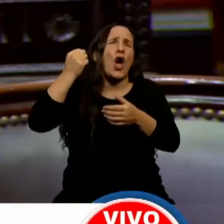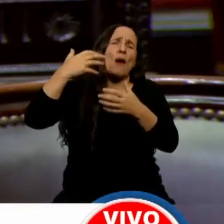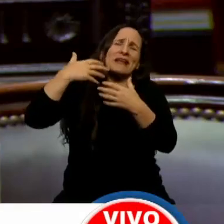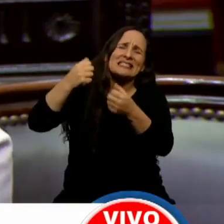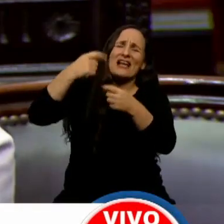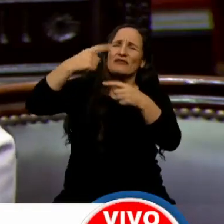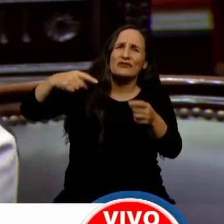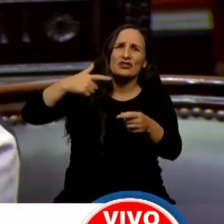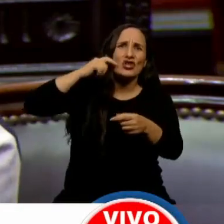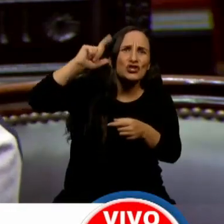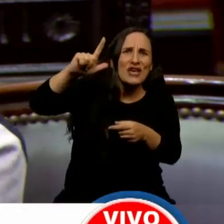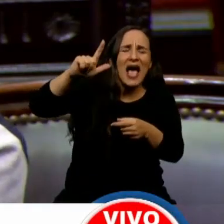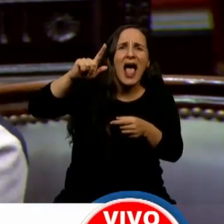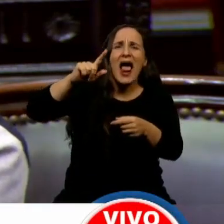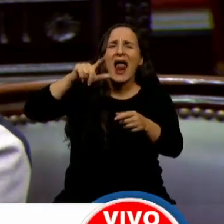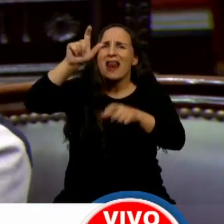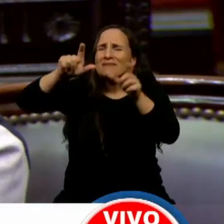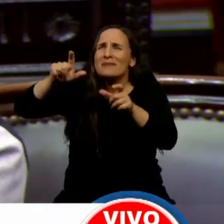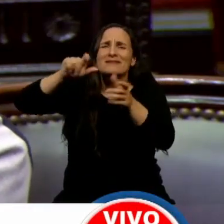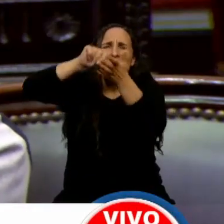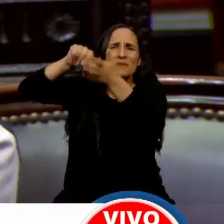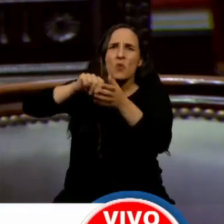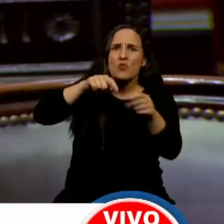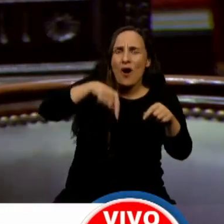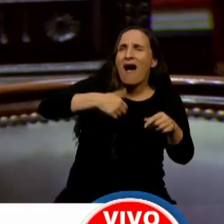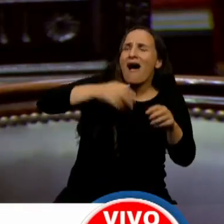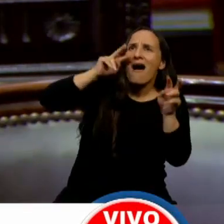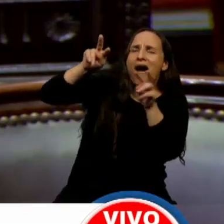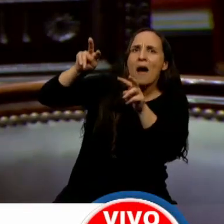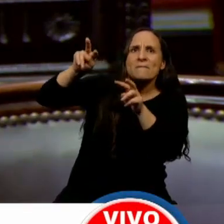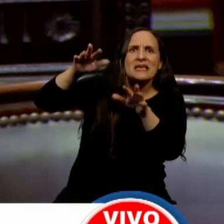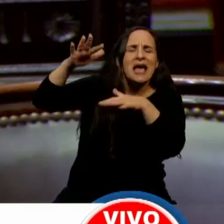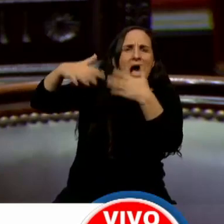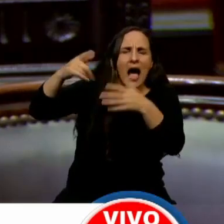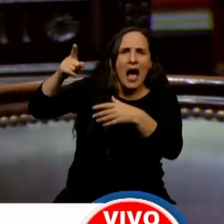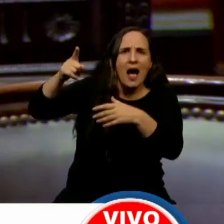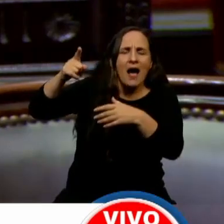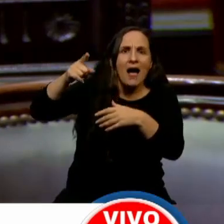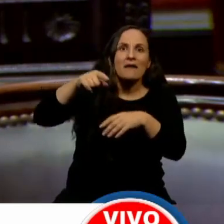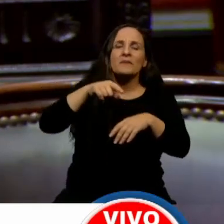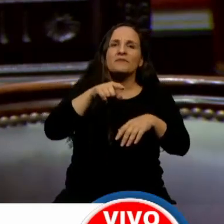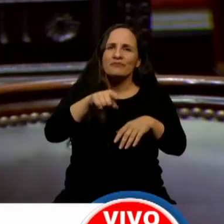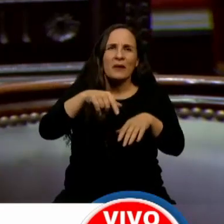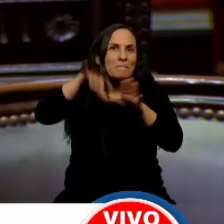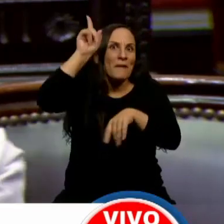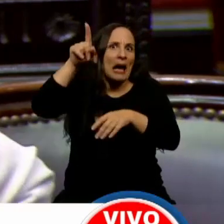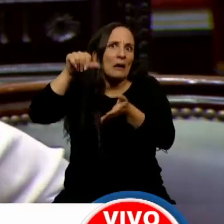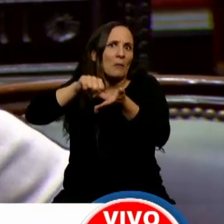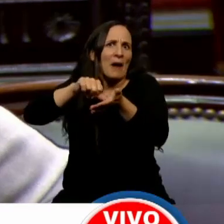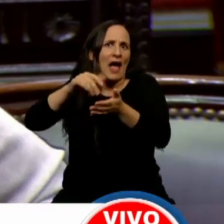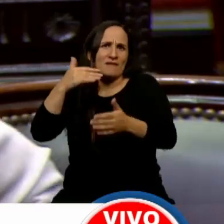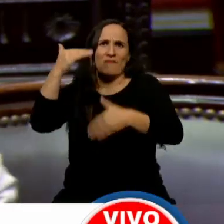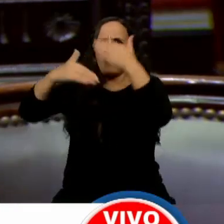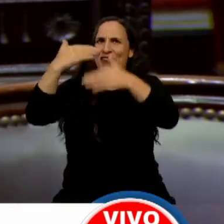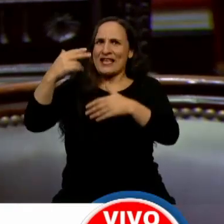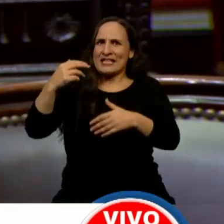sociales, pero principalmente humanas en diferentes países del mundo, principalmente en los países desarrollados, los